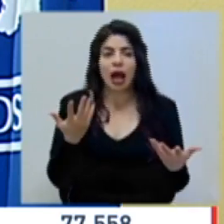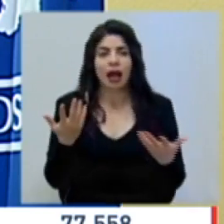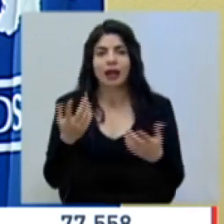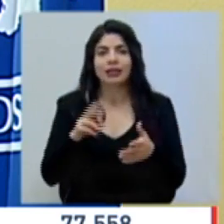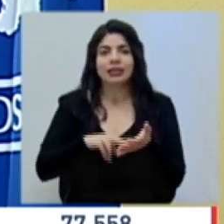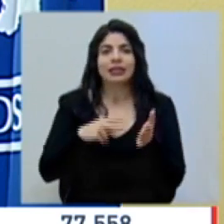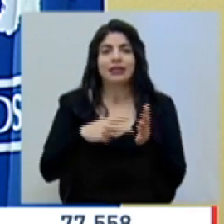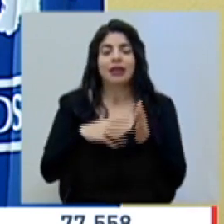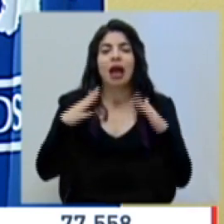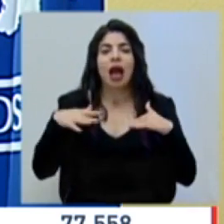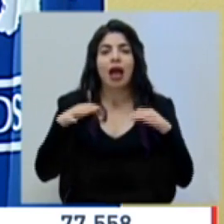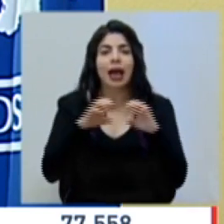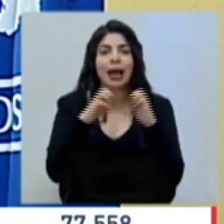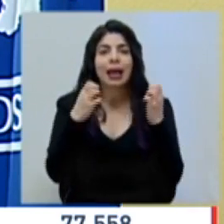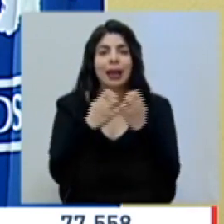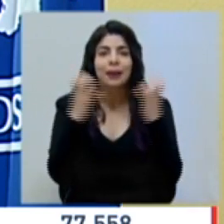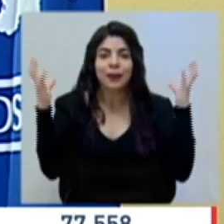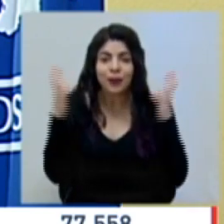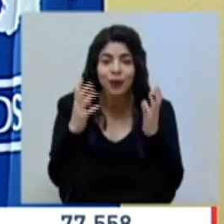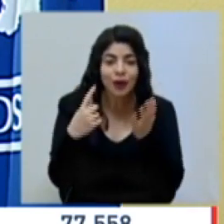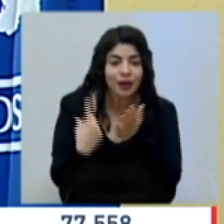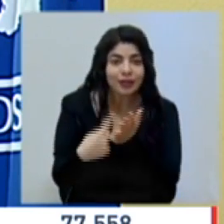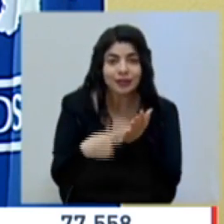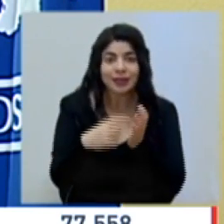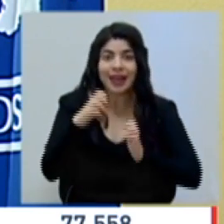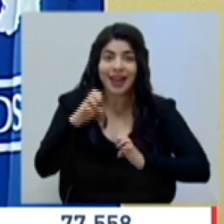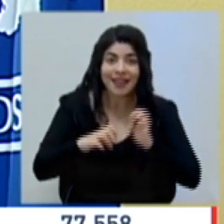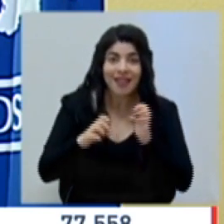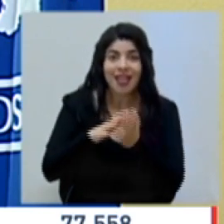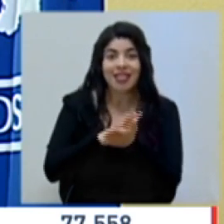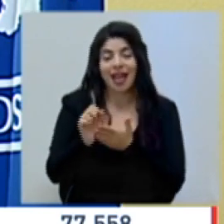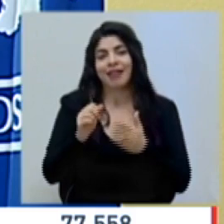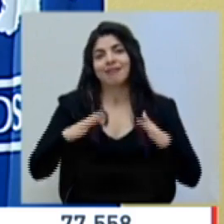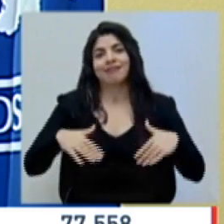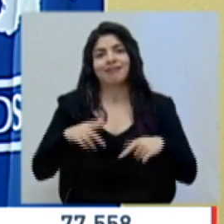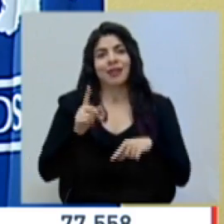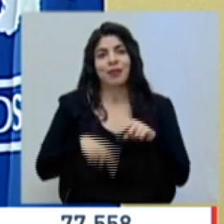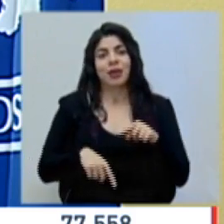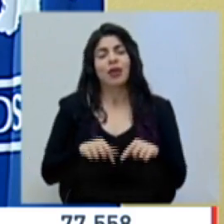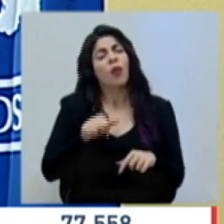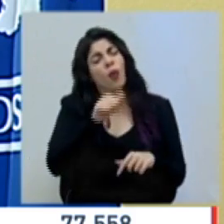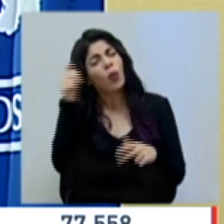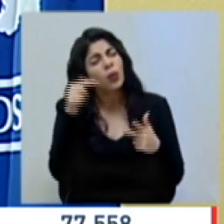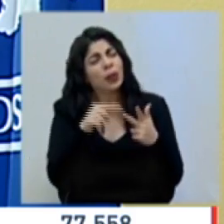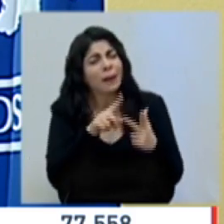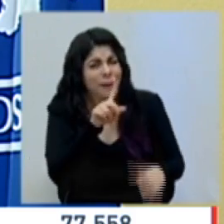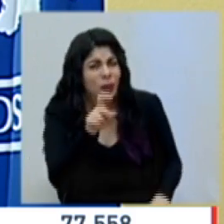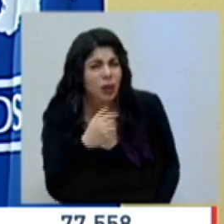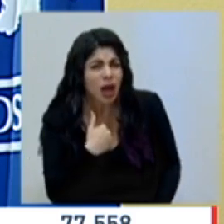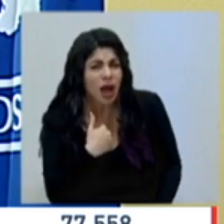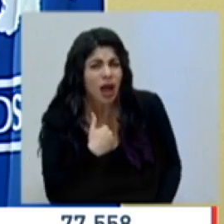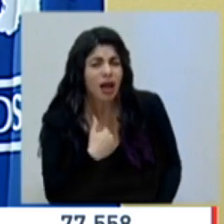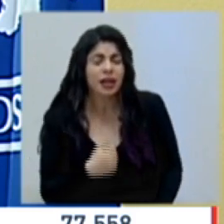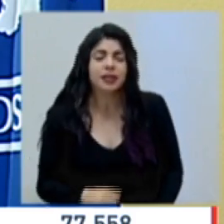en campo a los equipos de evaluación de daños. Y había otra pregunta.